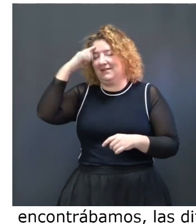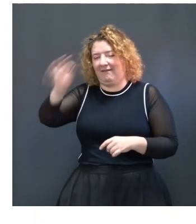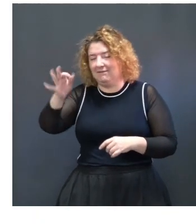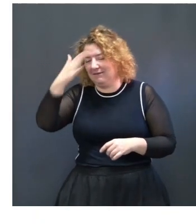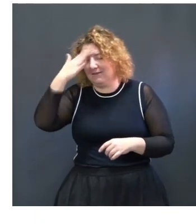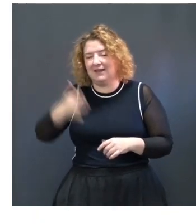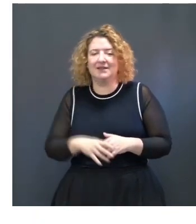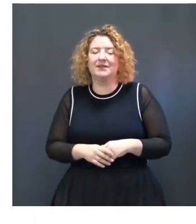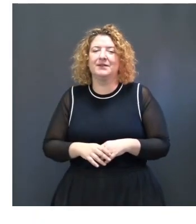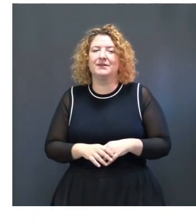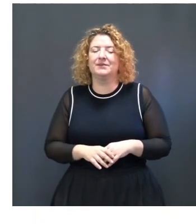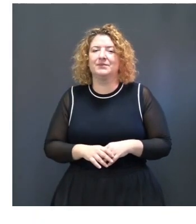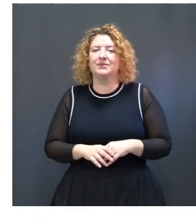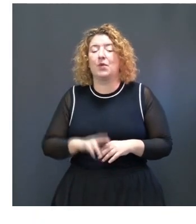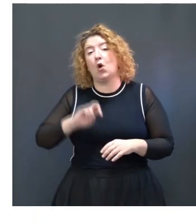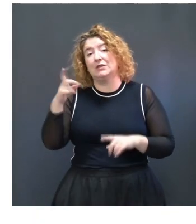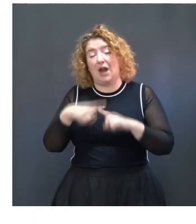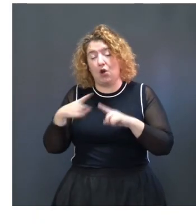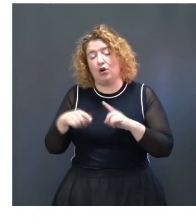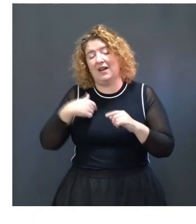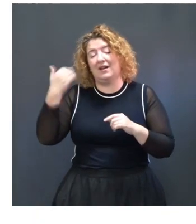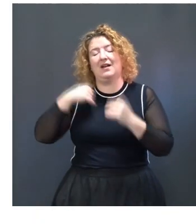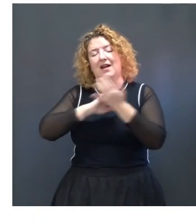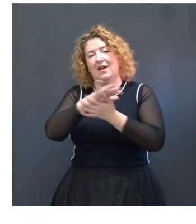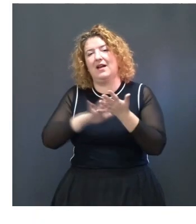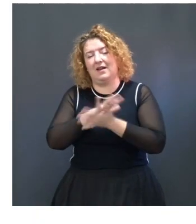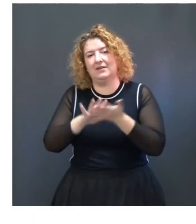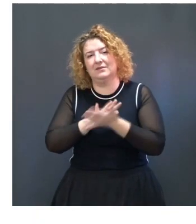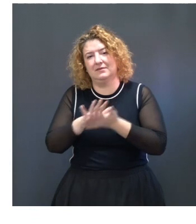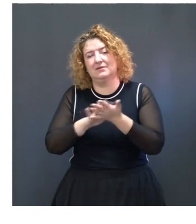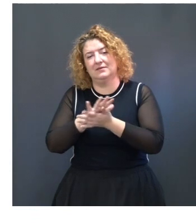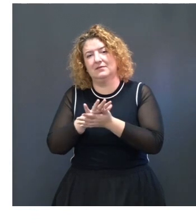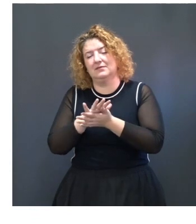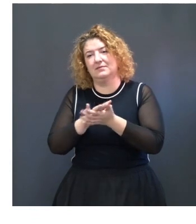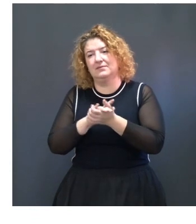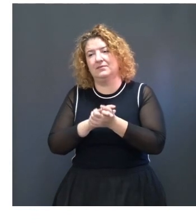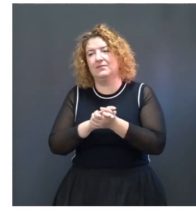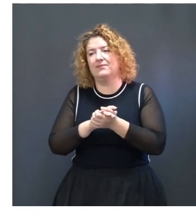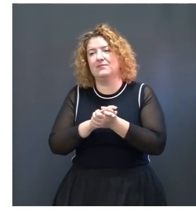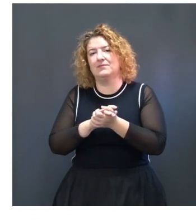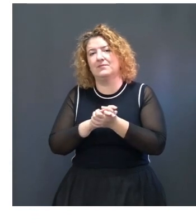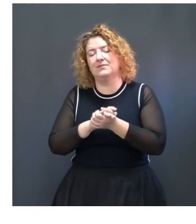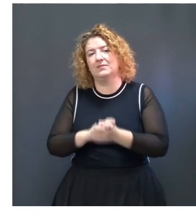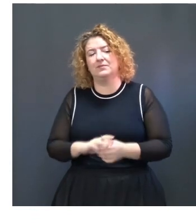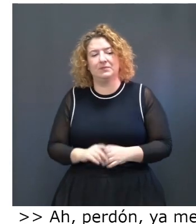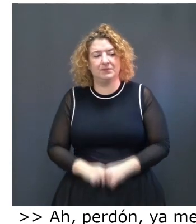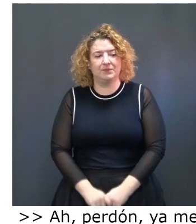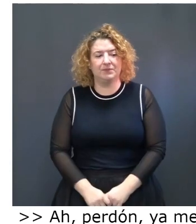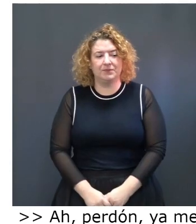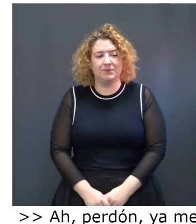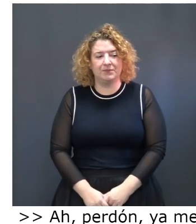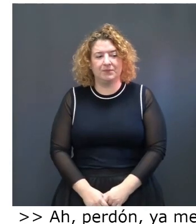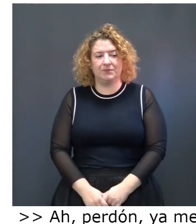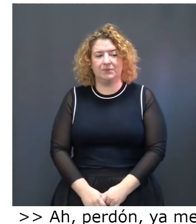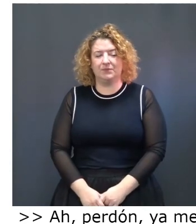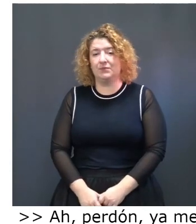también menciona, porque nosotros otra cosa que quisimos constatar era si esta impresión